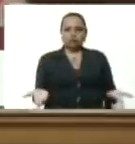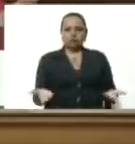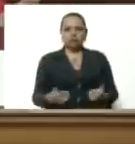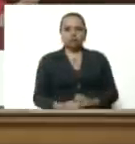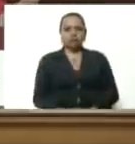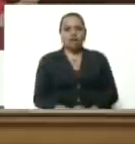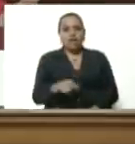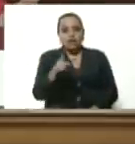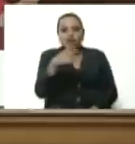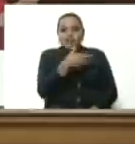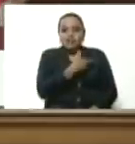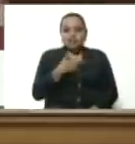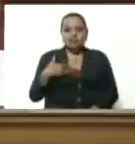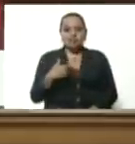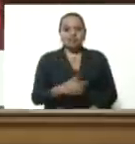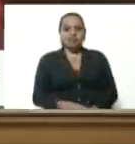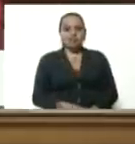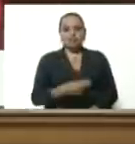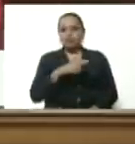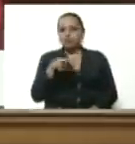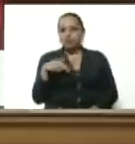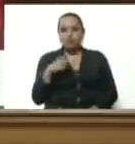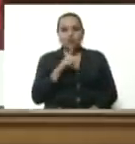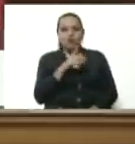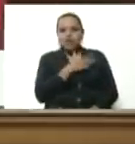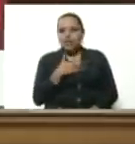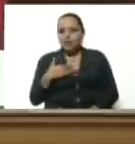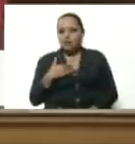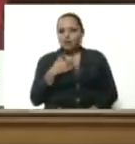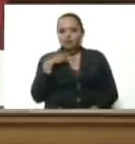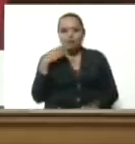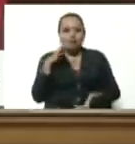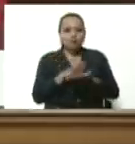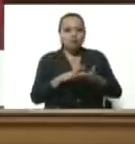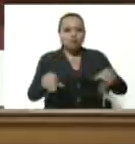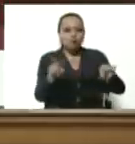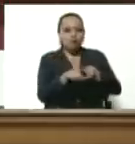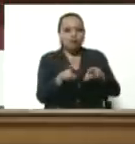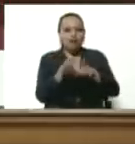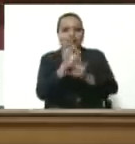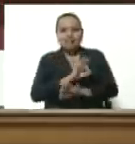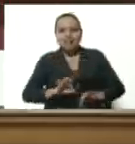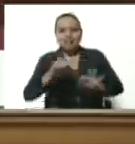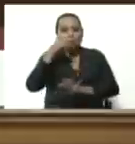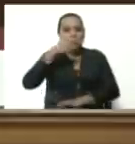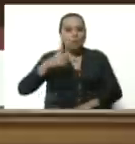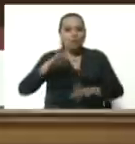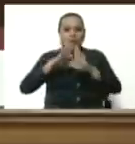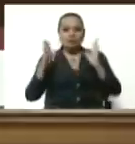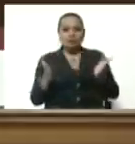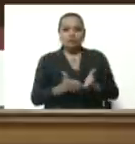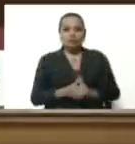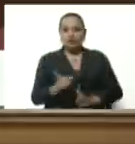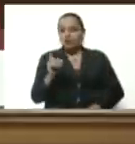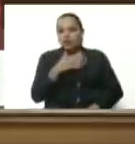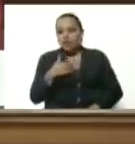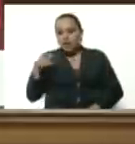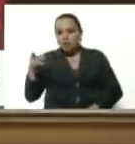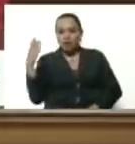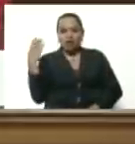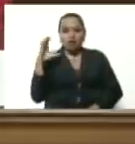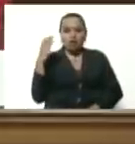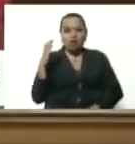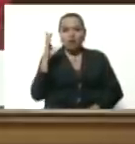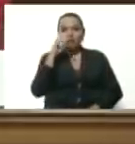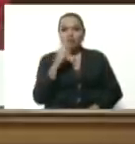ellos quisieran. Nosotros no queremos que eso ocurra a nadie. Ni a ningún pueblo del mundo. Quisiéramos que en Colombia no estuviera